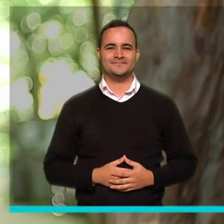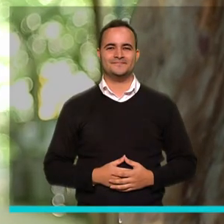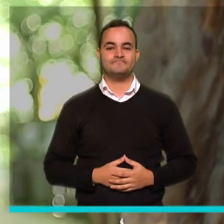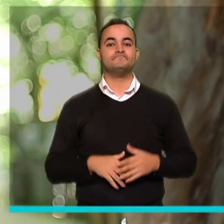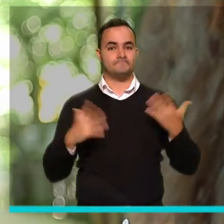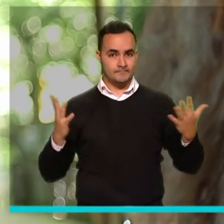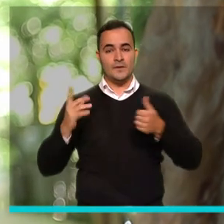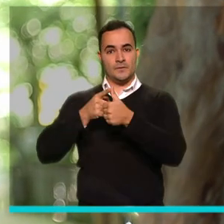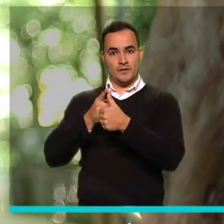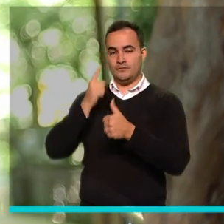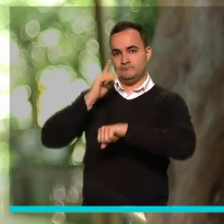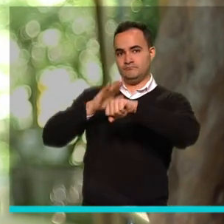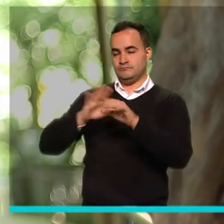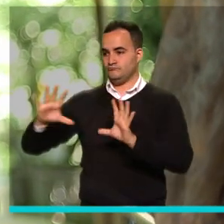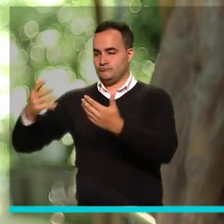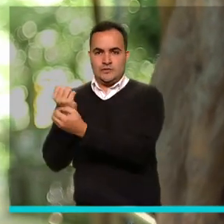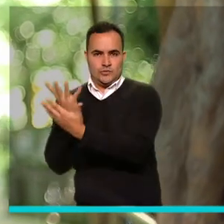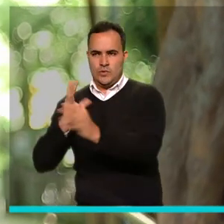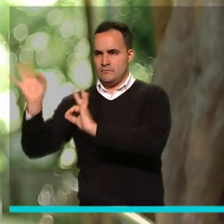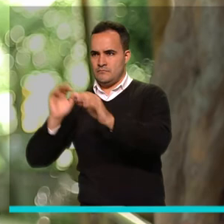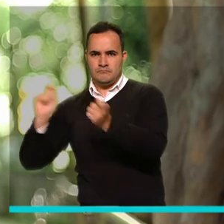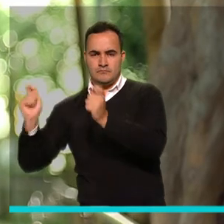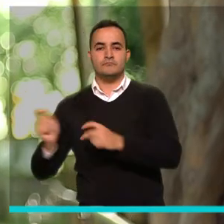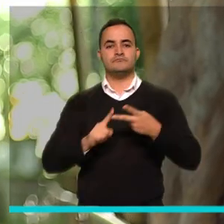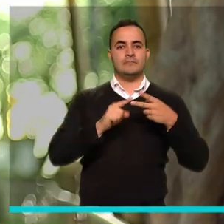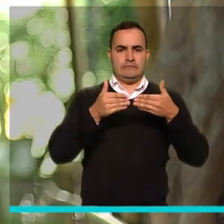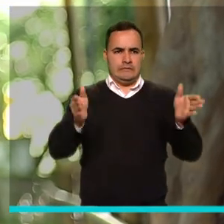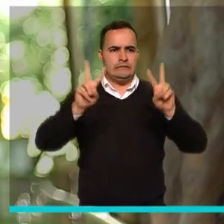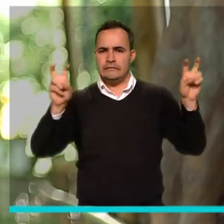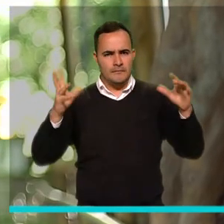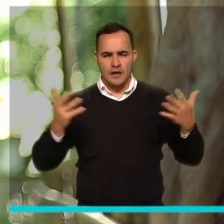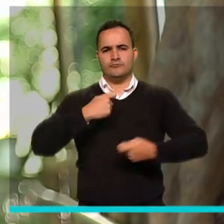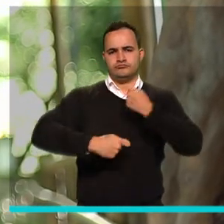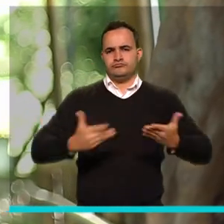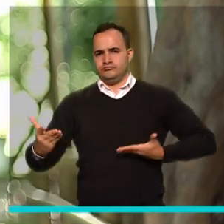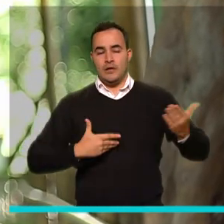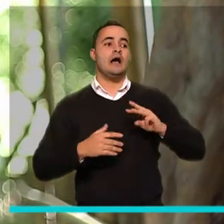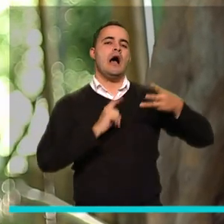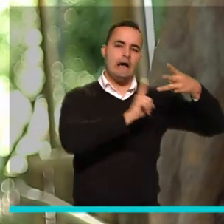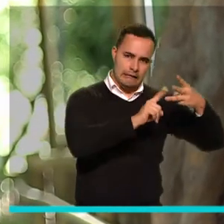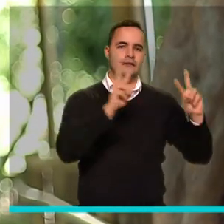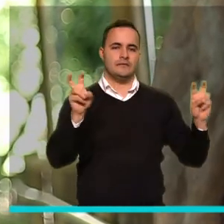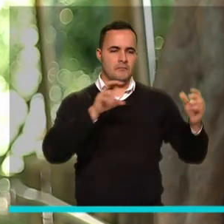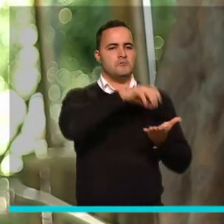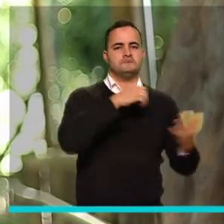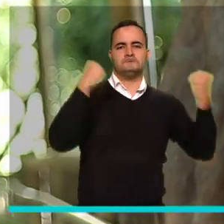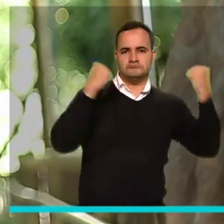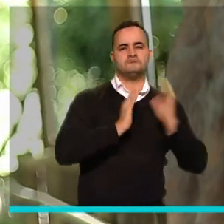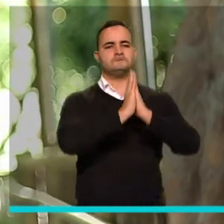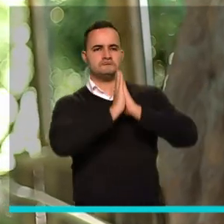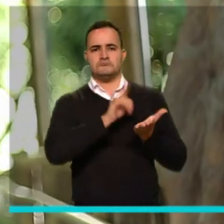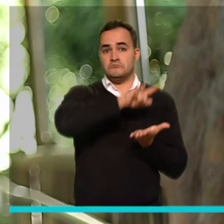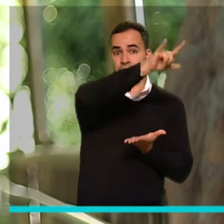Primero el sector de infraestructura, después el comercio, posteriormente gimnasios, iglesias, aeropuertos y restaurantes